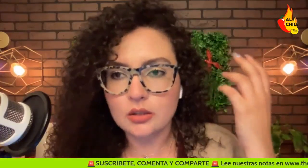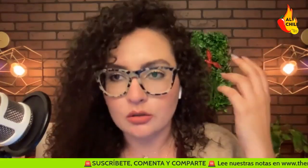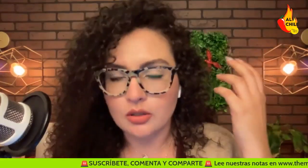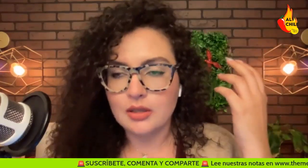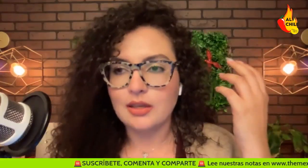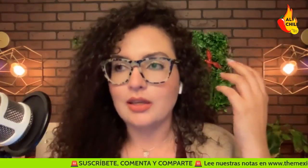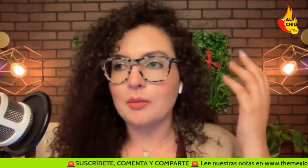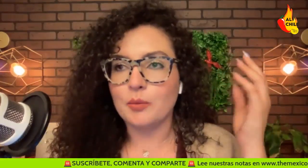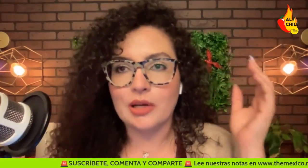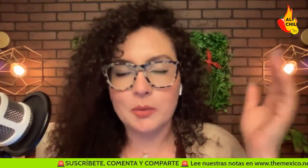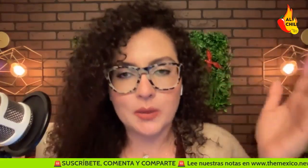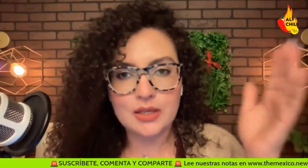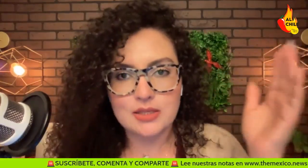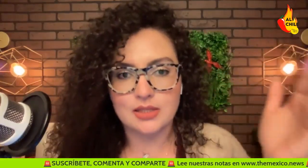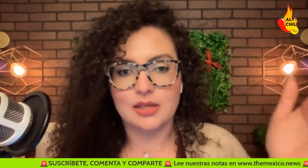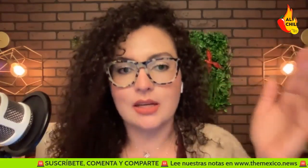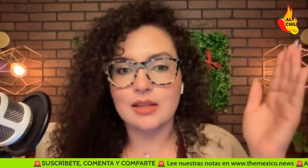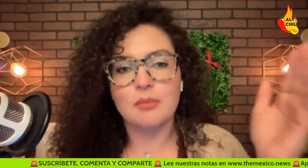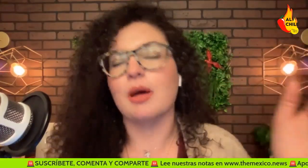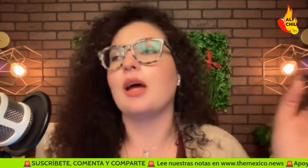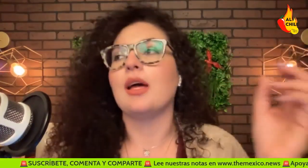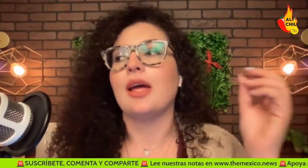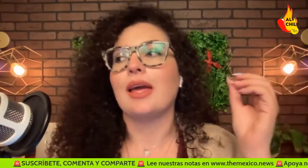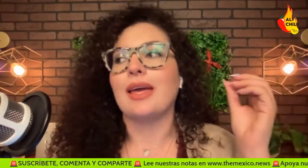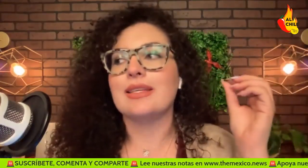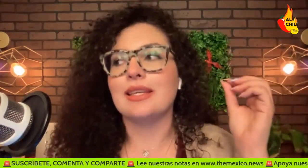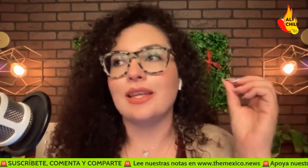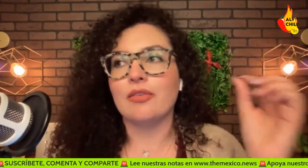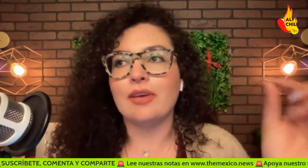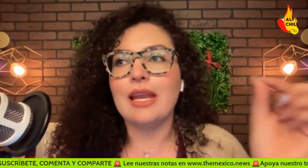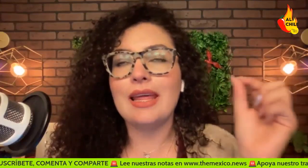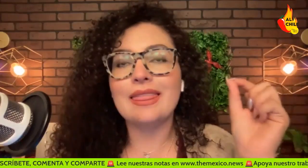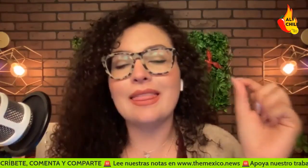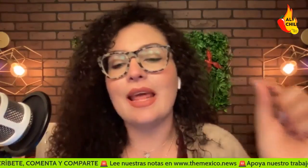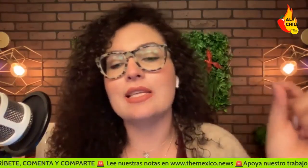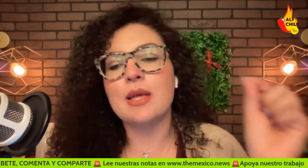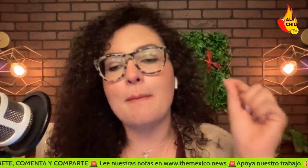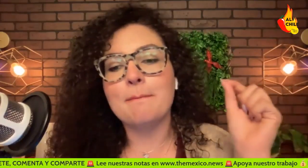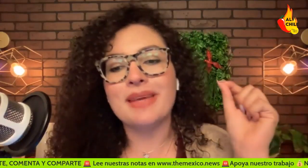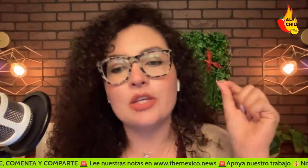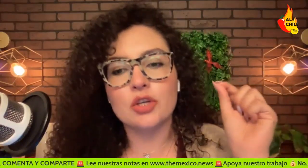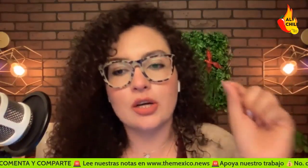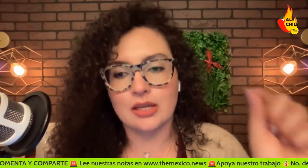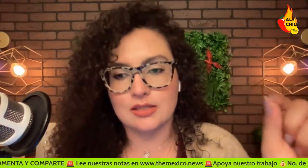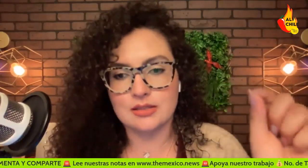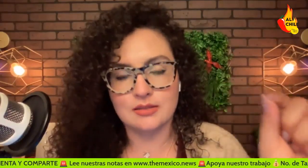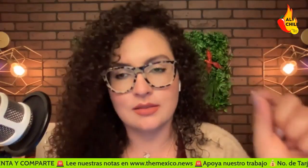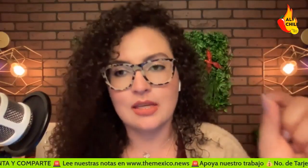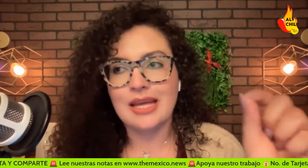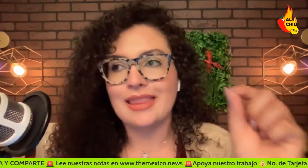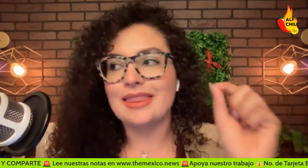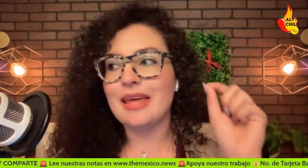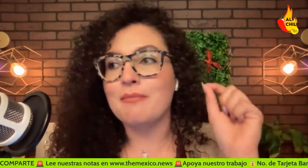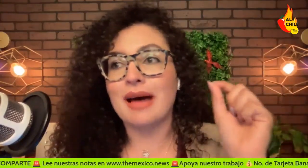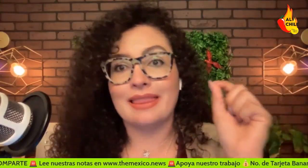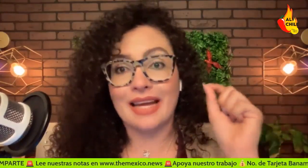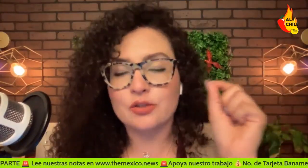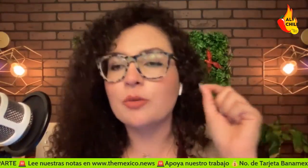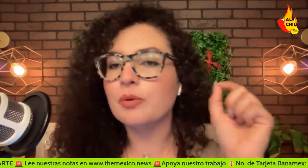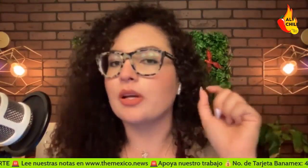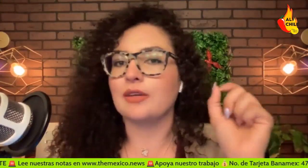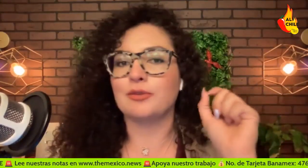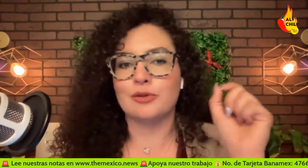contento vuelvo a decirle el tema que se afilien 3 millones de